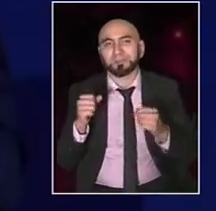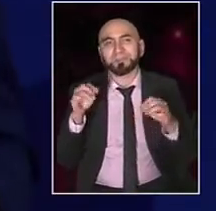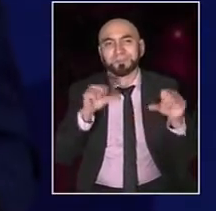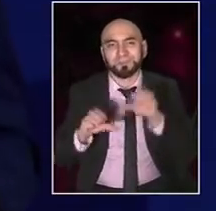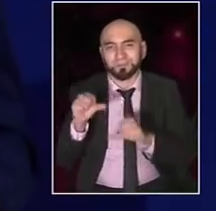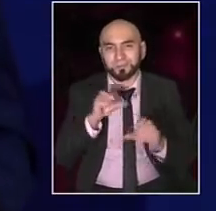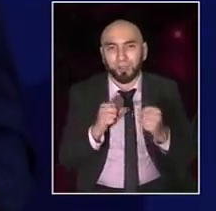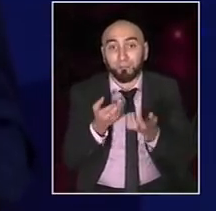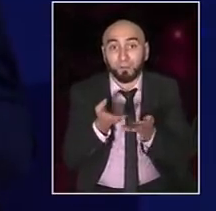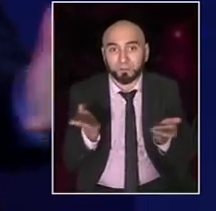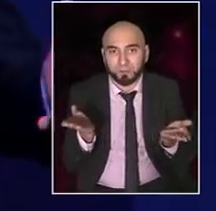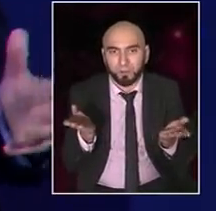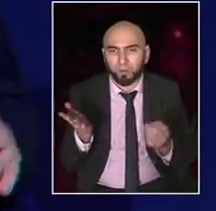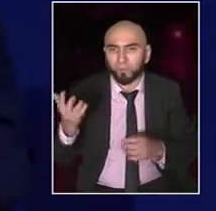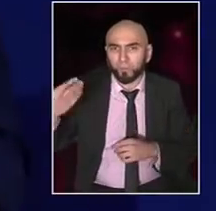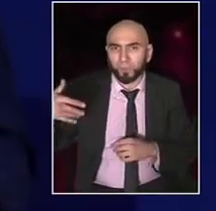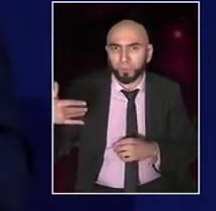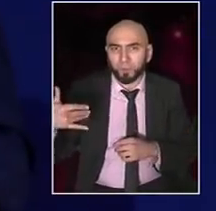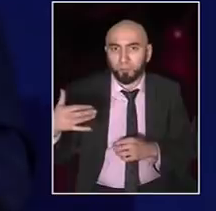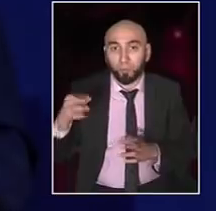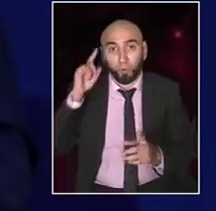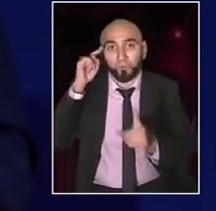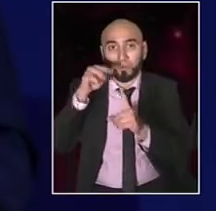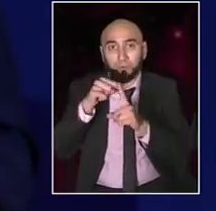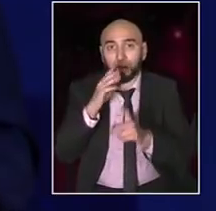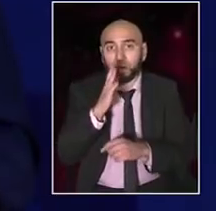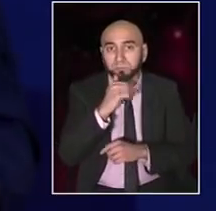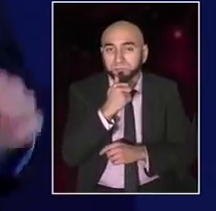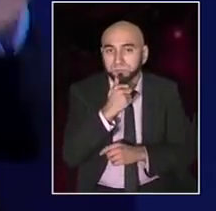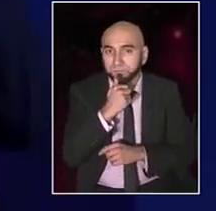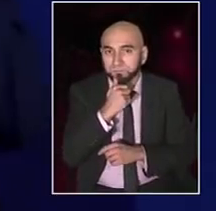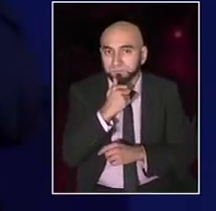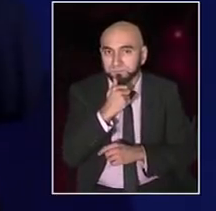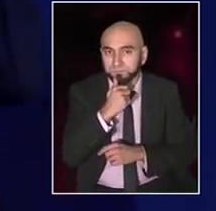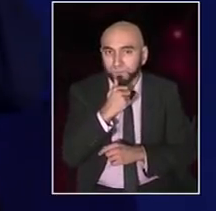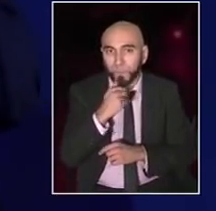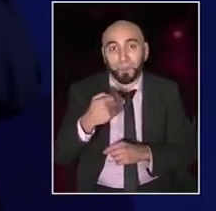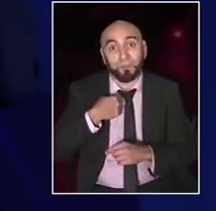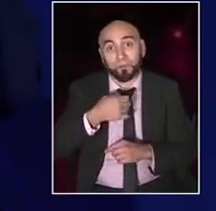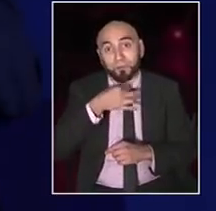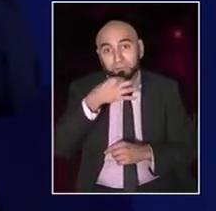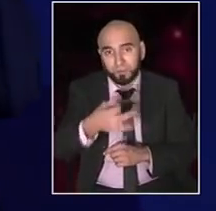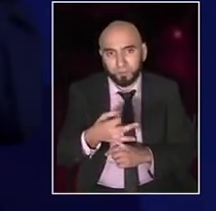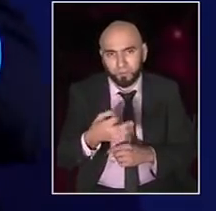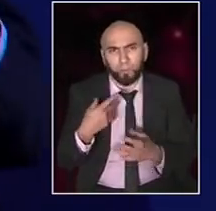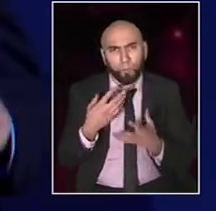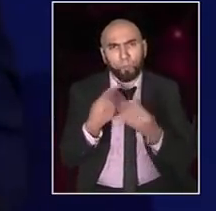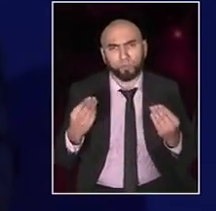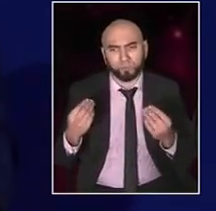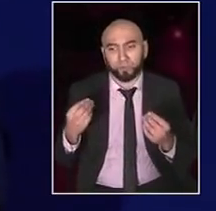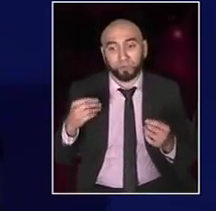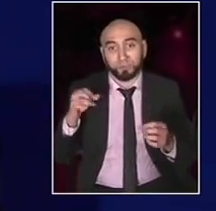fundamental, que no tiene objetivo. Y yo le diría que muchos de los avances científicos que